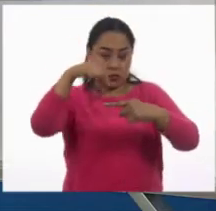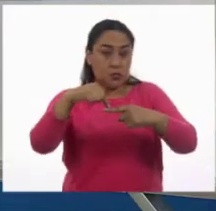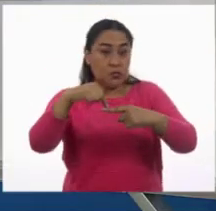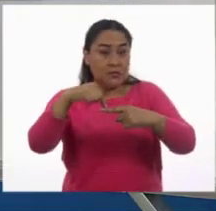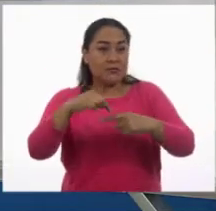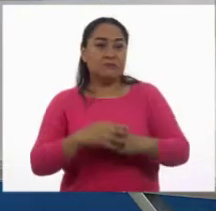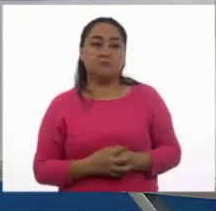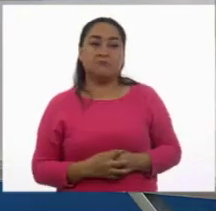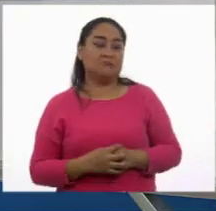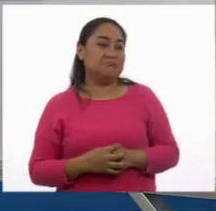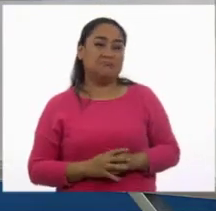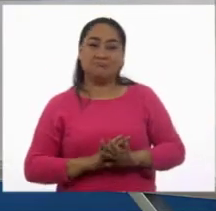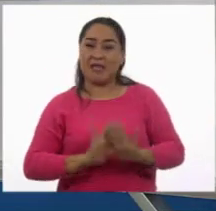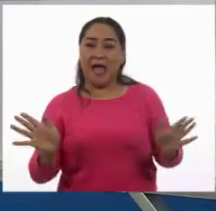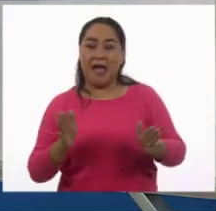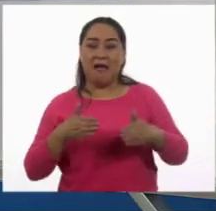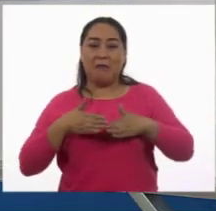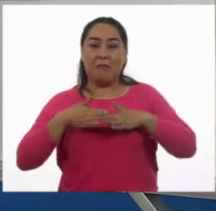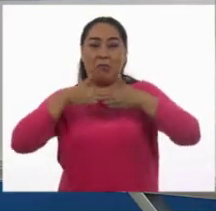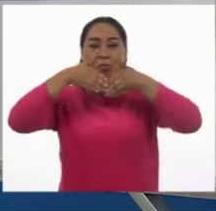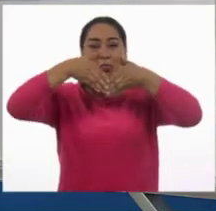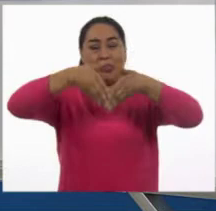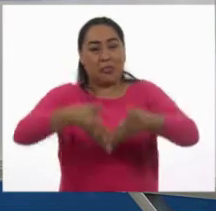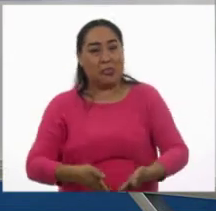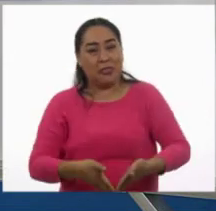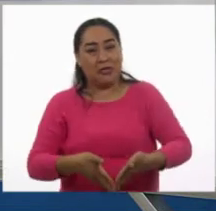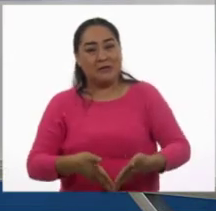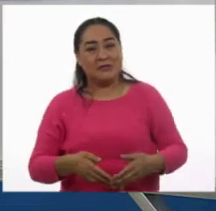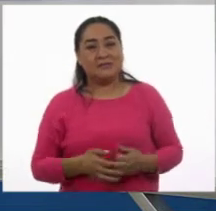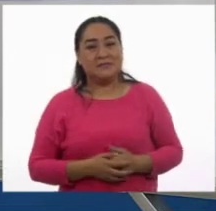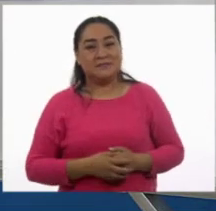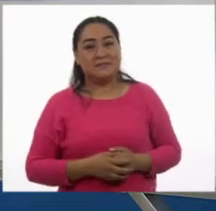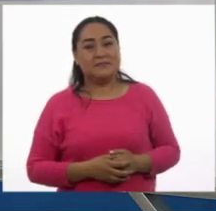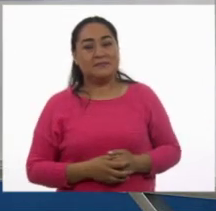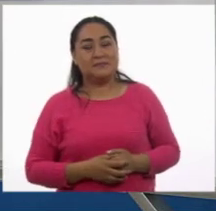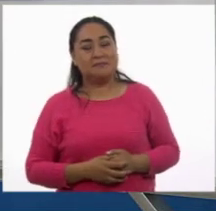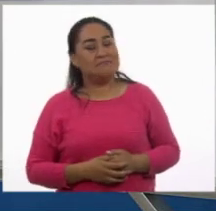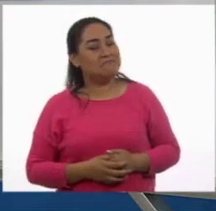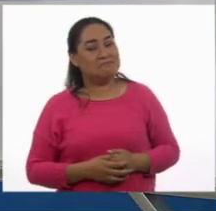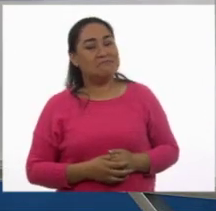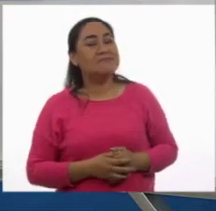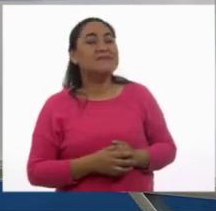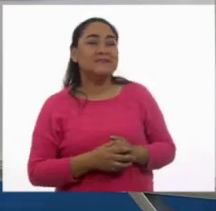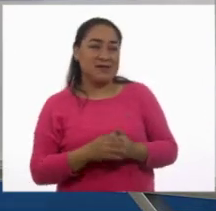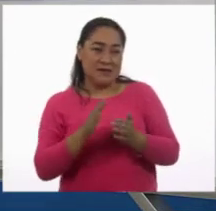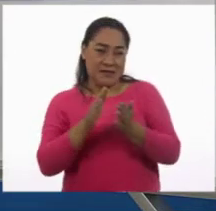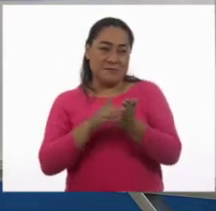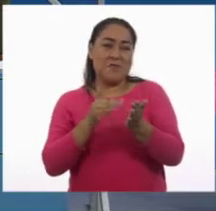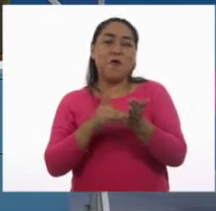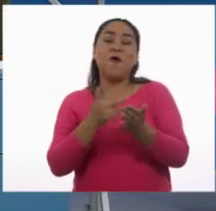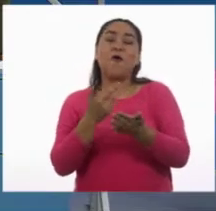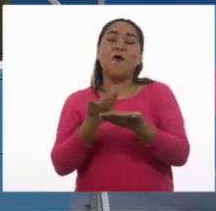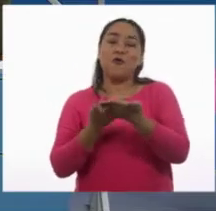Hundido. María, ¿me puedes regalar un papelito rosa? Sí, gracias.